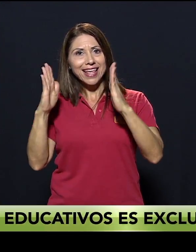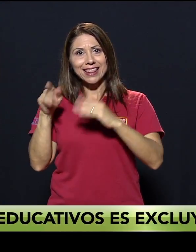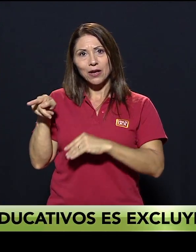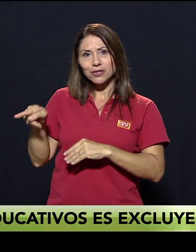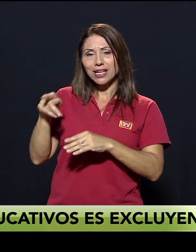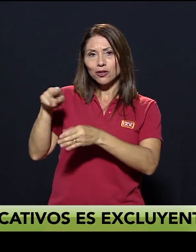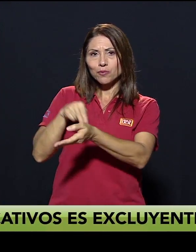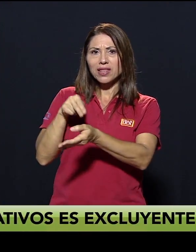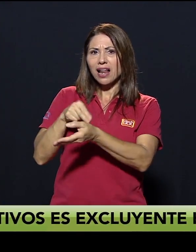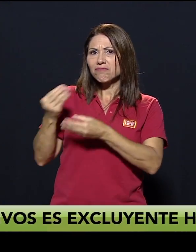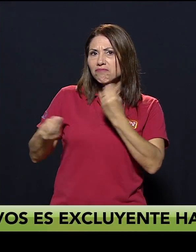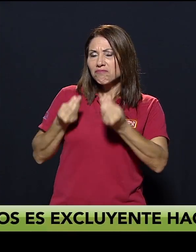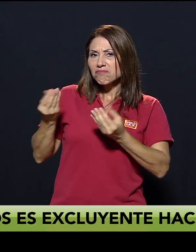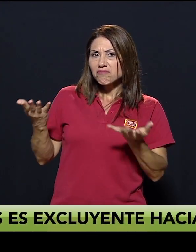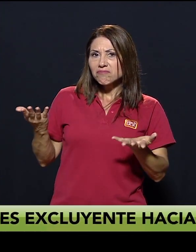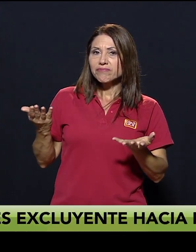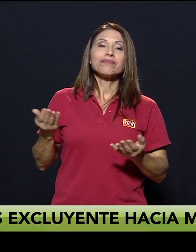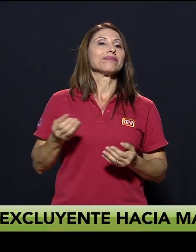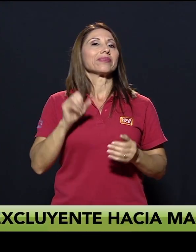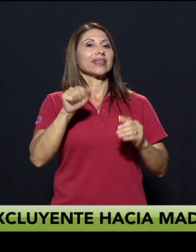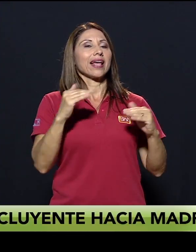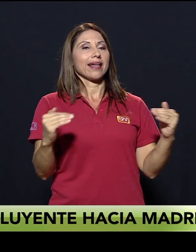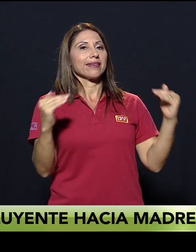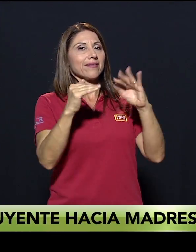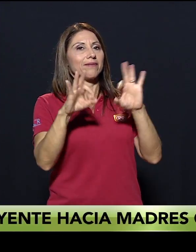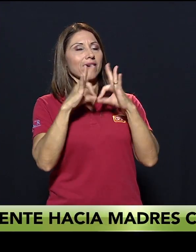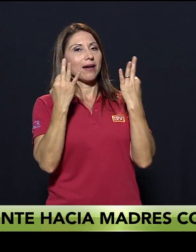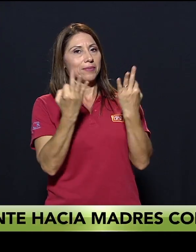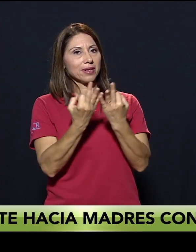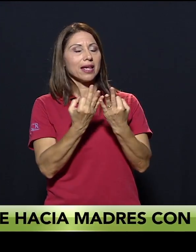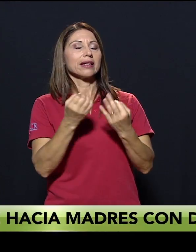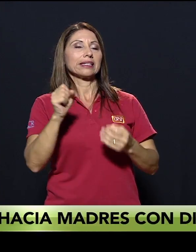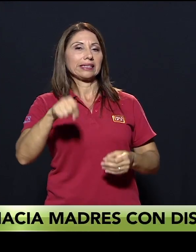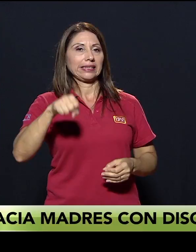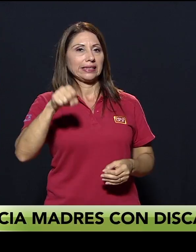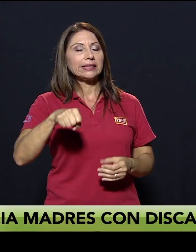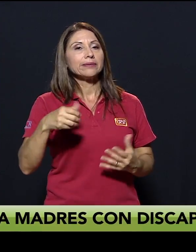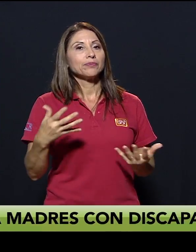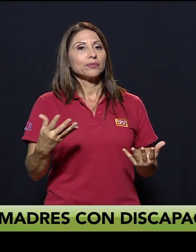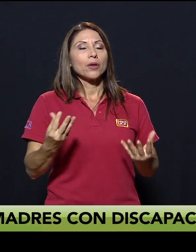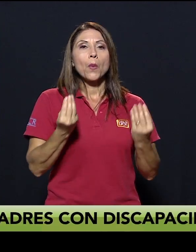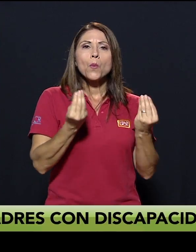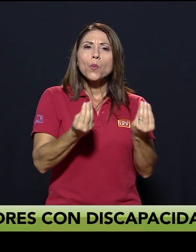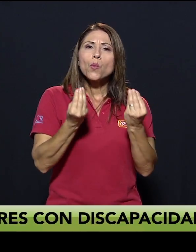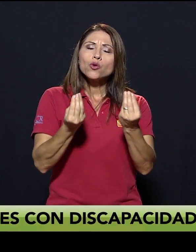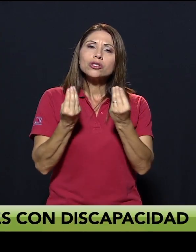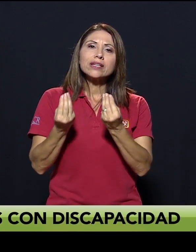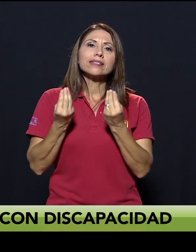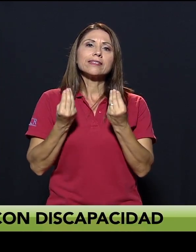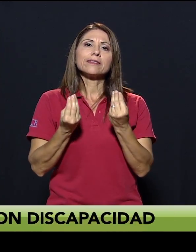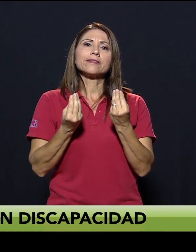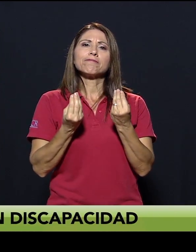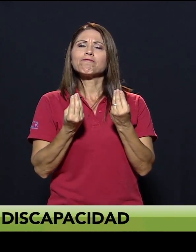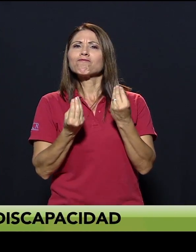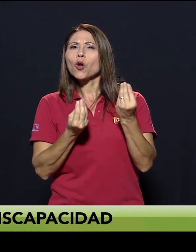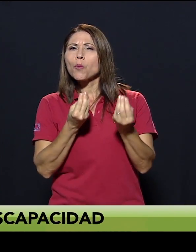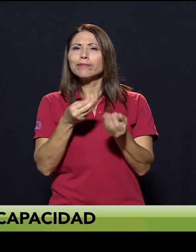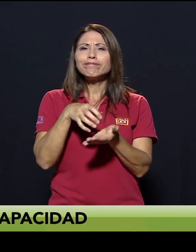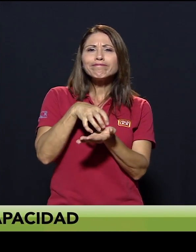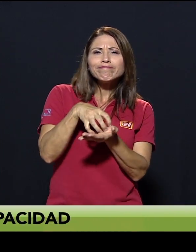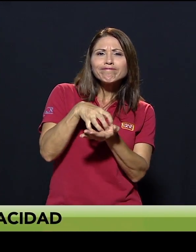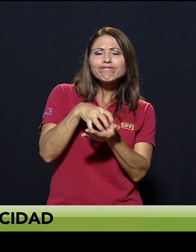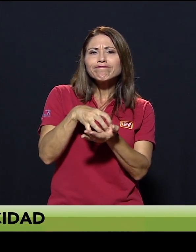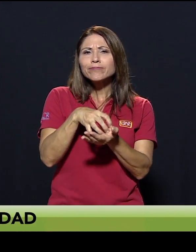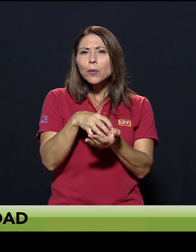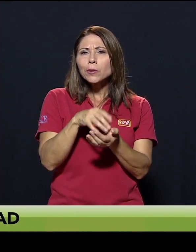por ejemplo, que te atendían en el hospital, etcétera? A nivel familiar, digamos, sí hubo, por supuesto, ¿verdad?, muchos signos